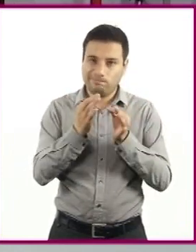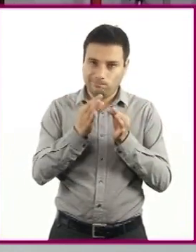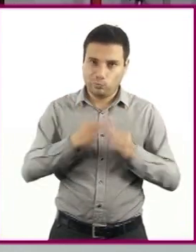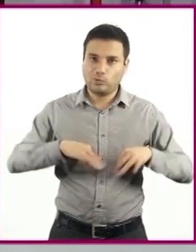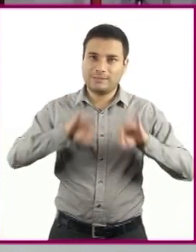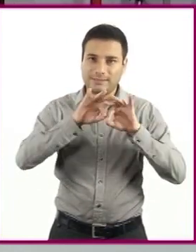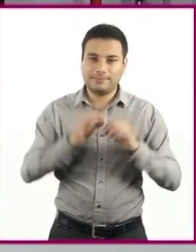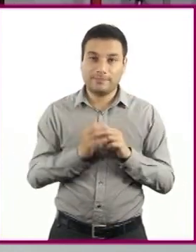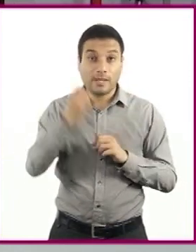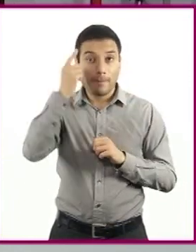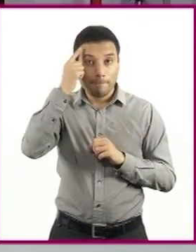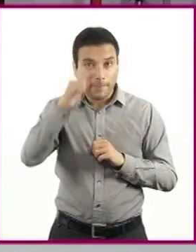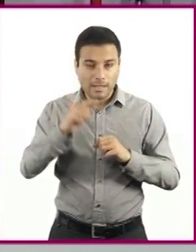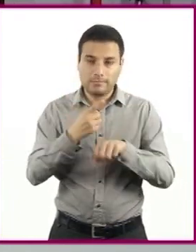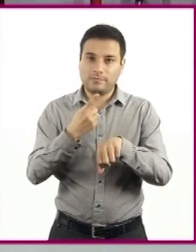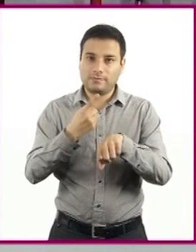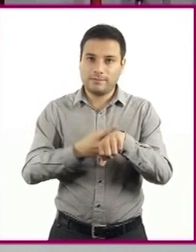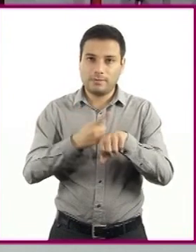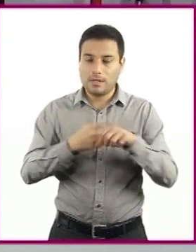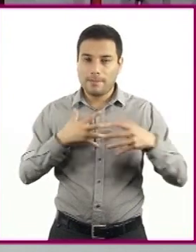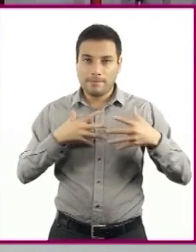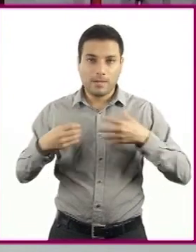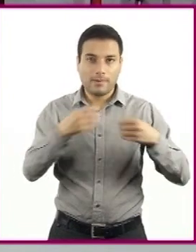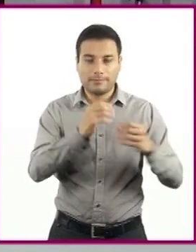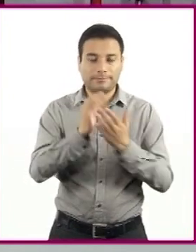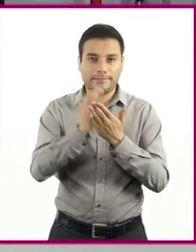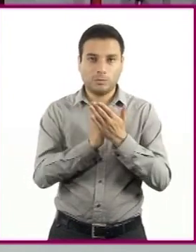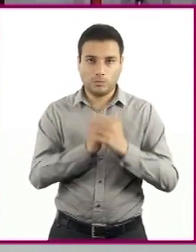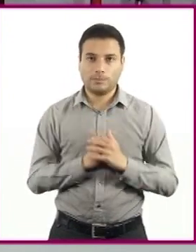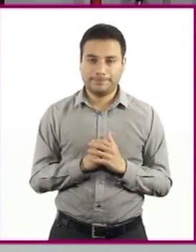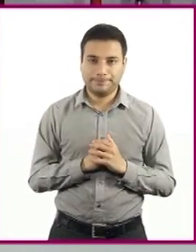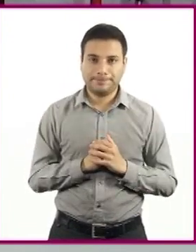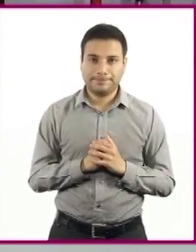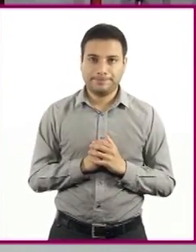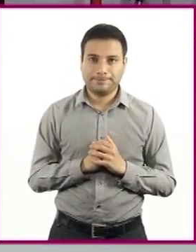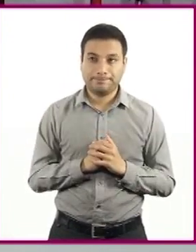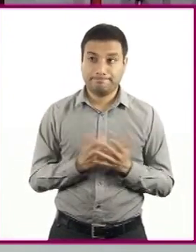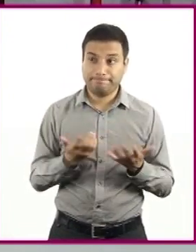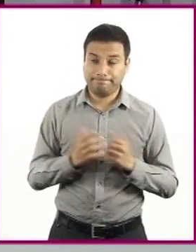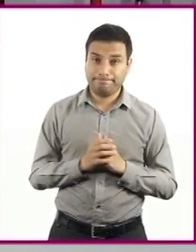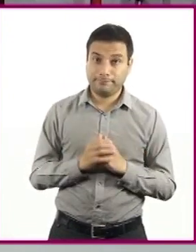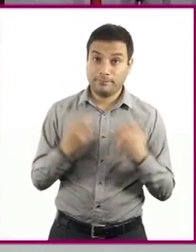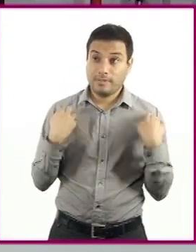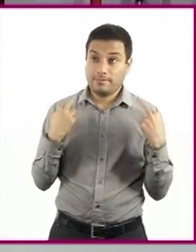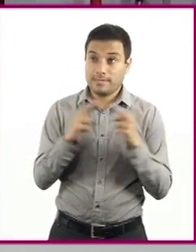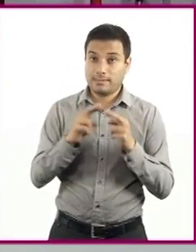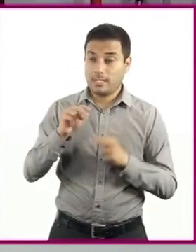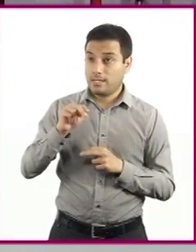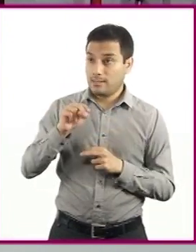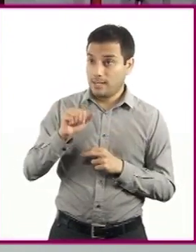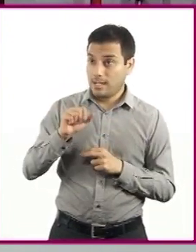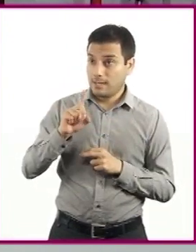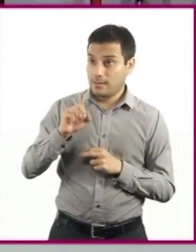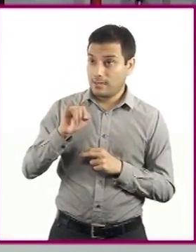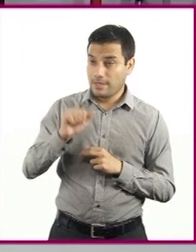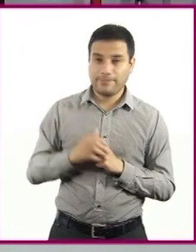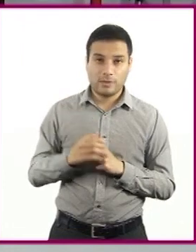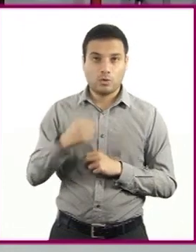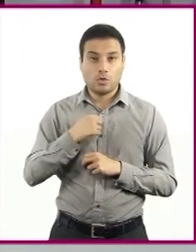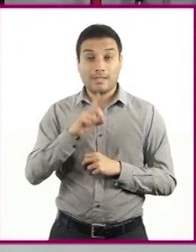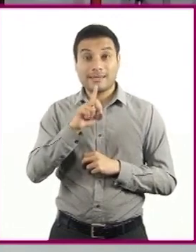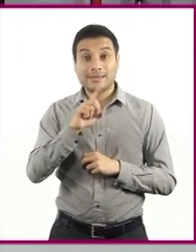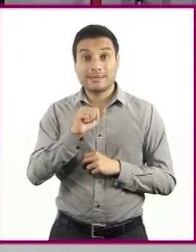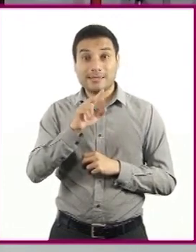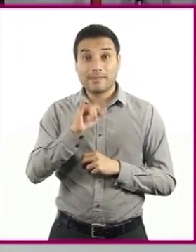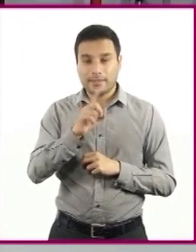evitar contagios y la propagación de SARS-CoV-2. La maestra Nadia y yo, David, nos despedimos con la